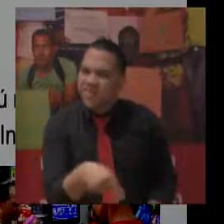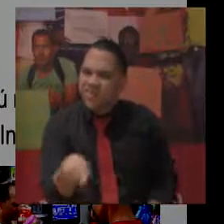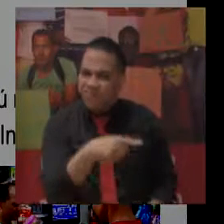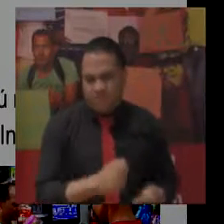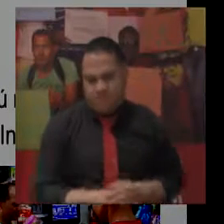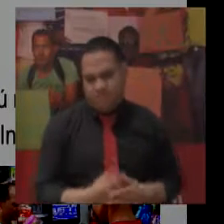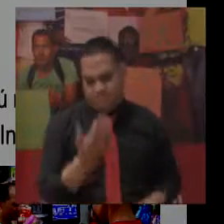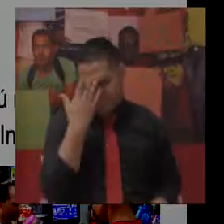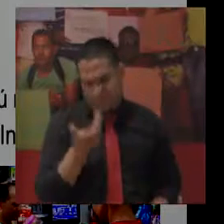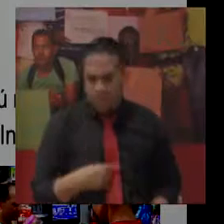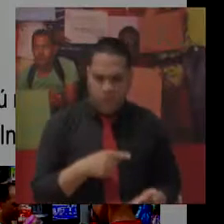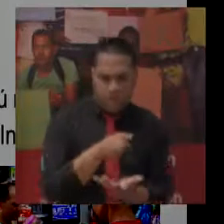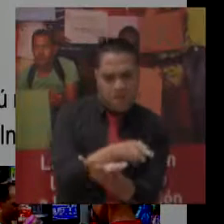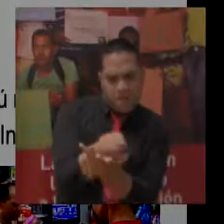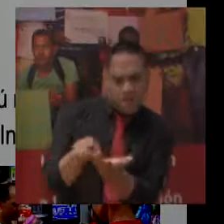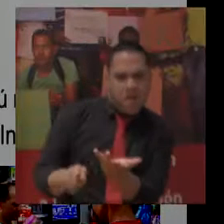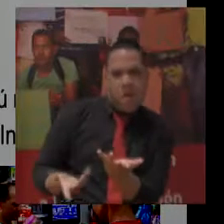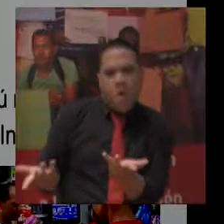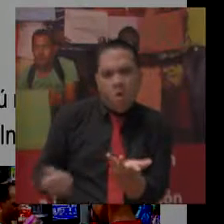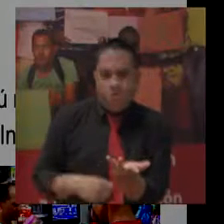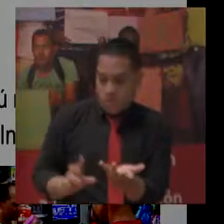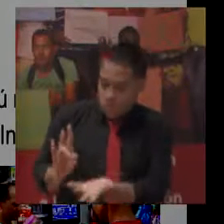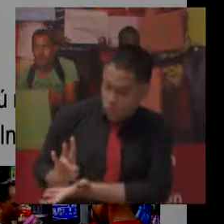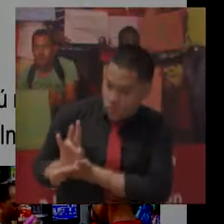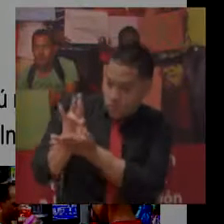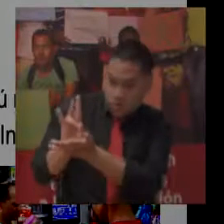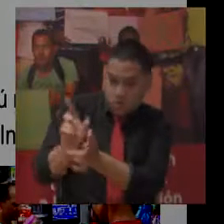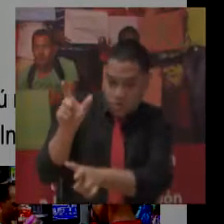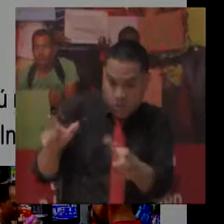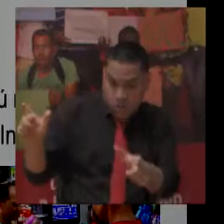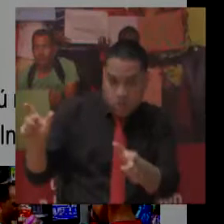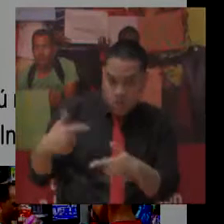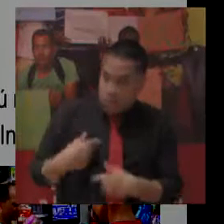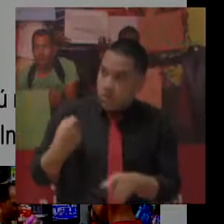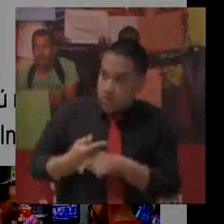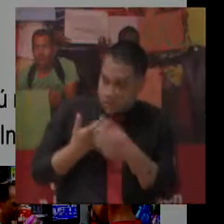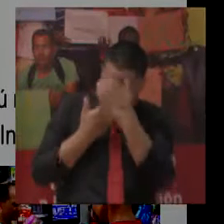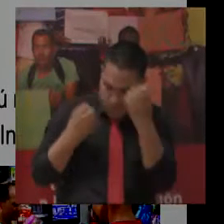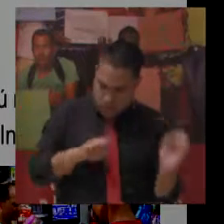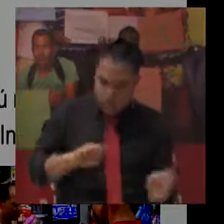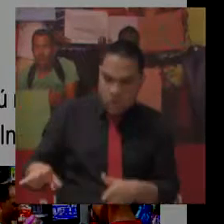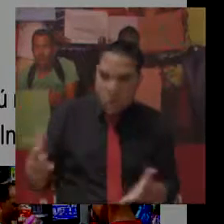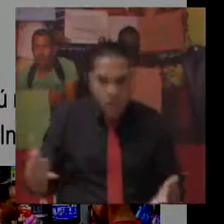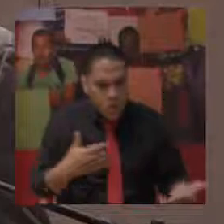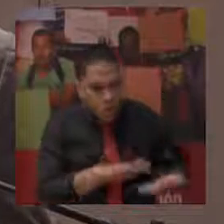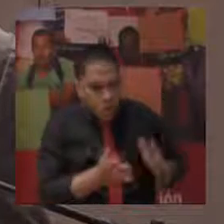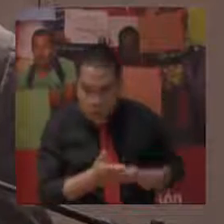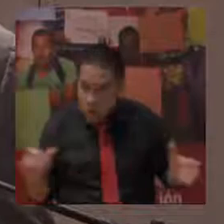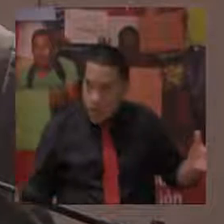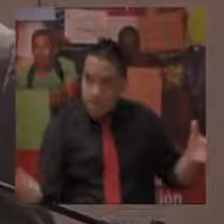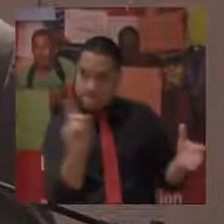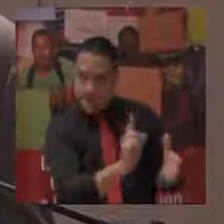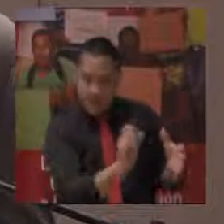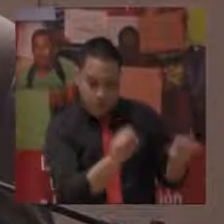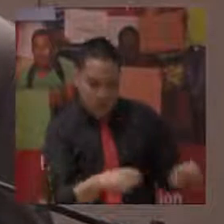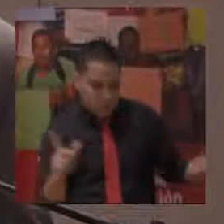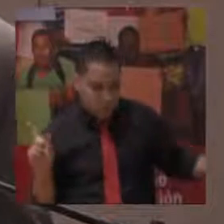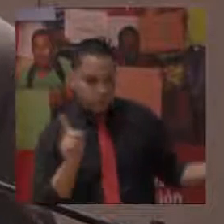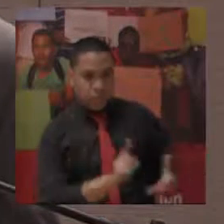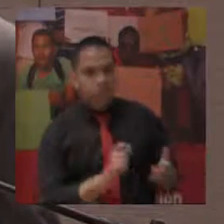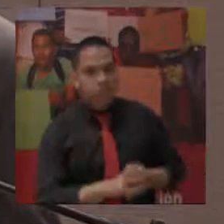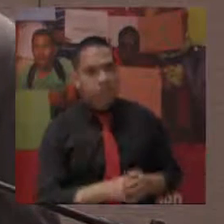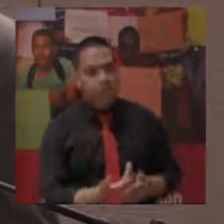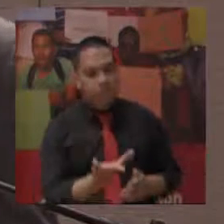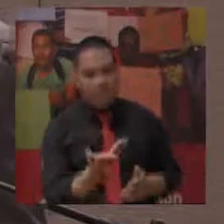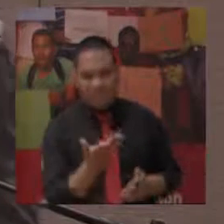Tenemos diferentes alternativas. Tenemos un modelo de reintegración comunitaria, un modelo en el cual llegamos a las comunidades. Con